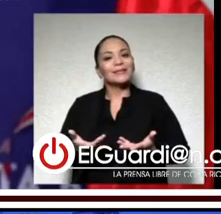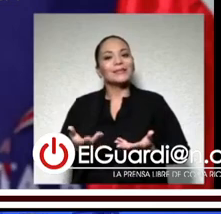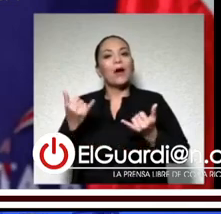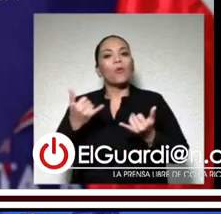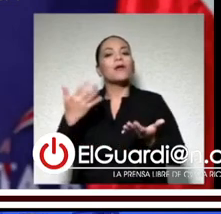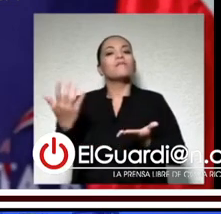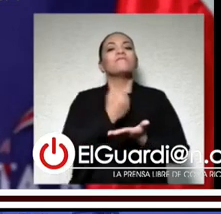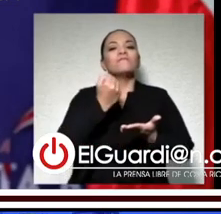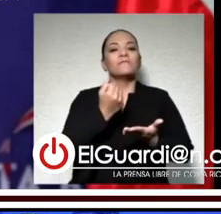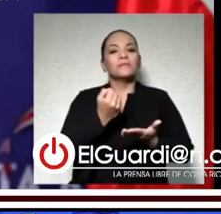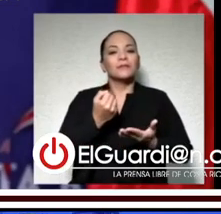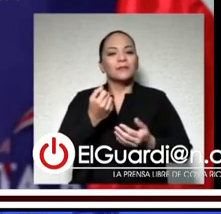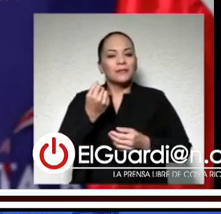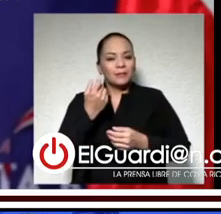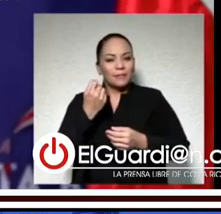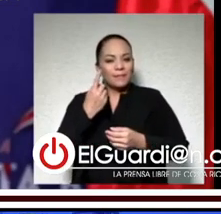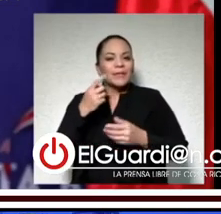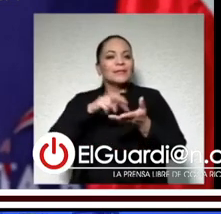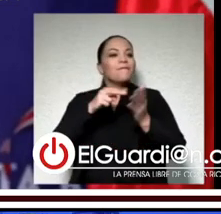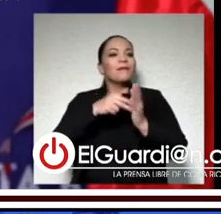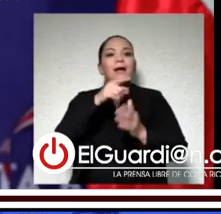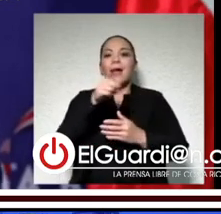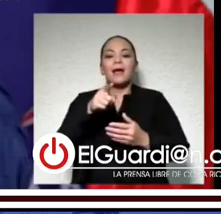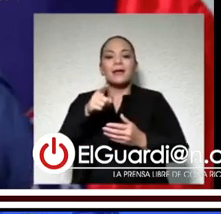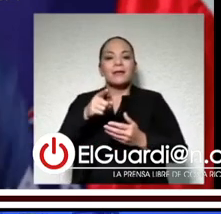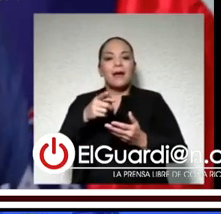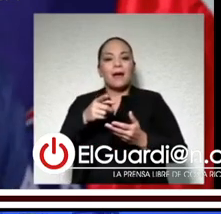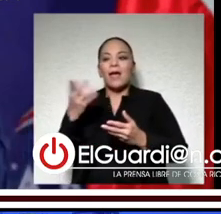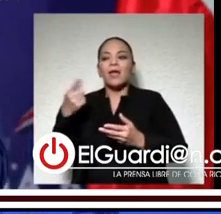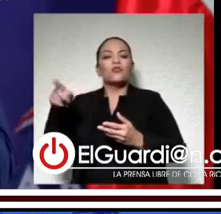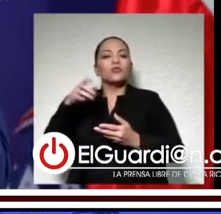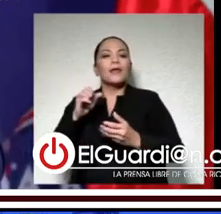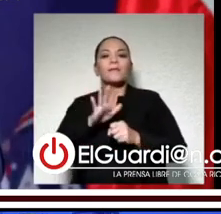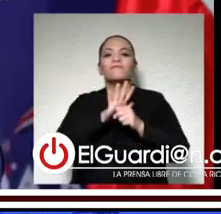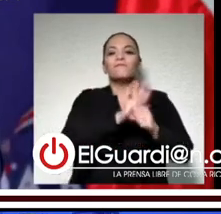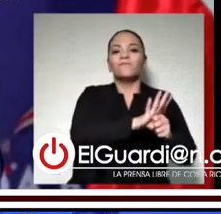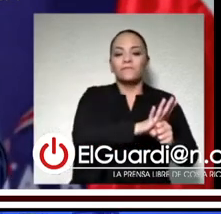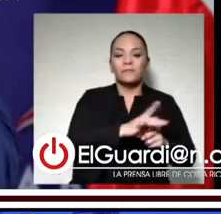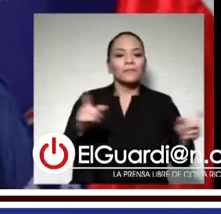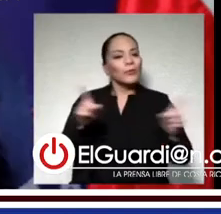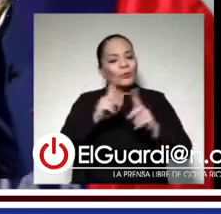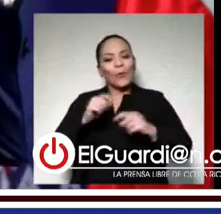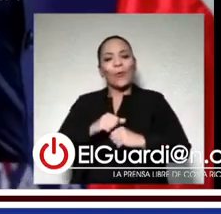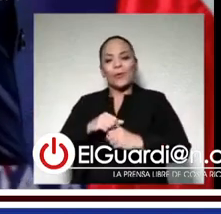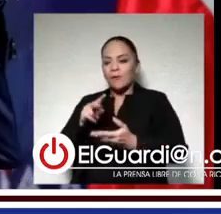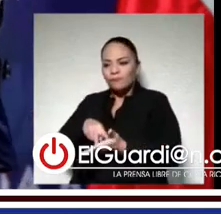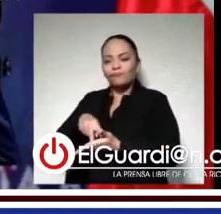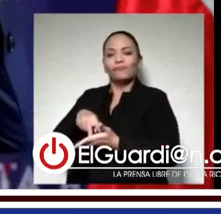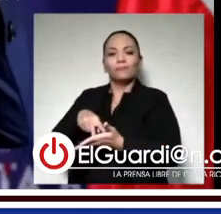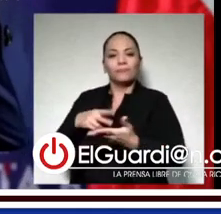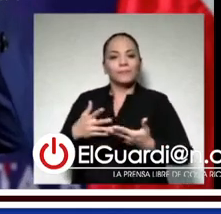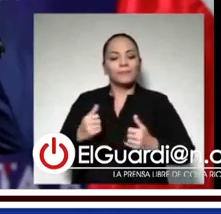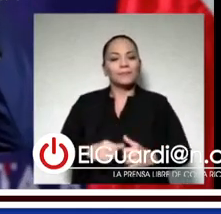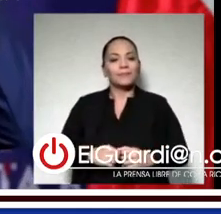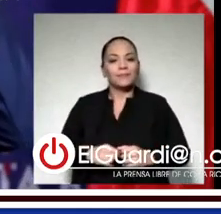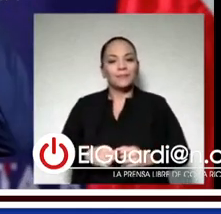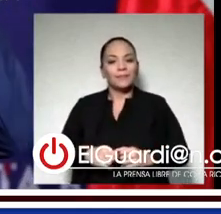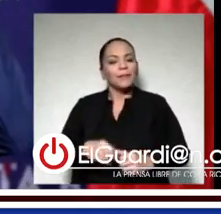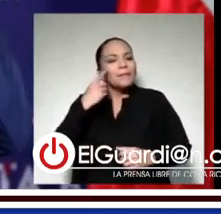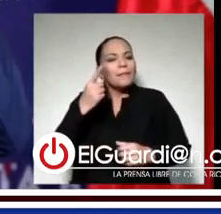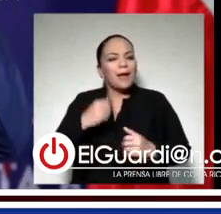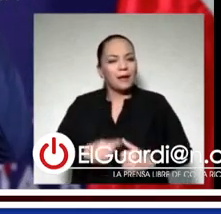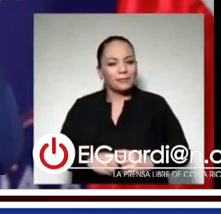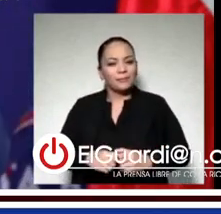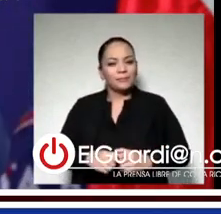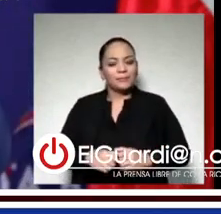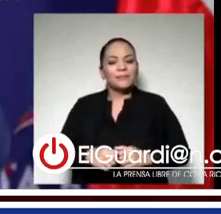hinca ante los grupos que representan esto. Miren ustedes, yo siempre me he dicho, ¿qué le iban a decir